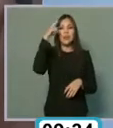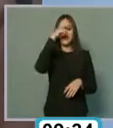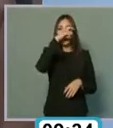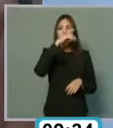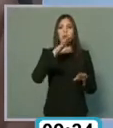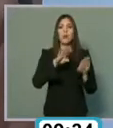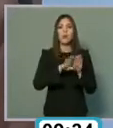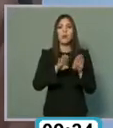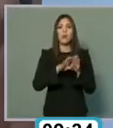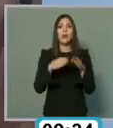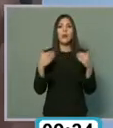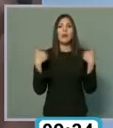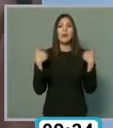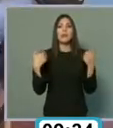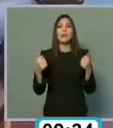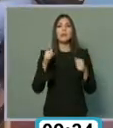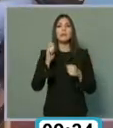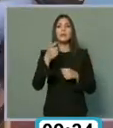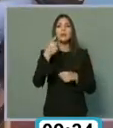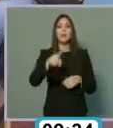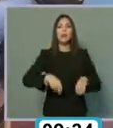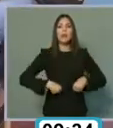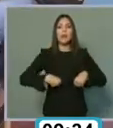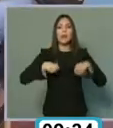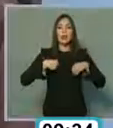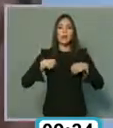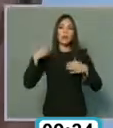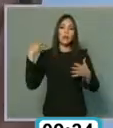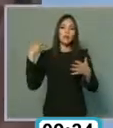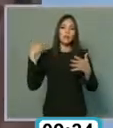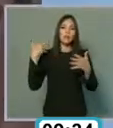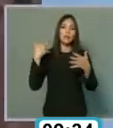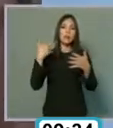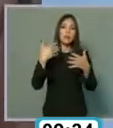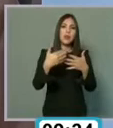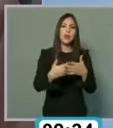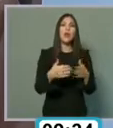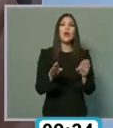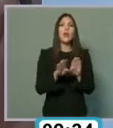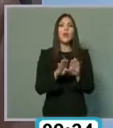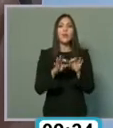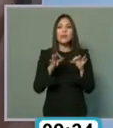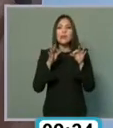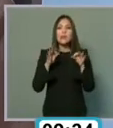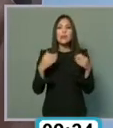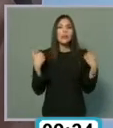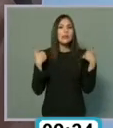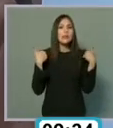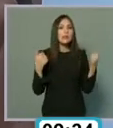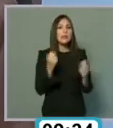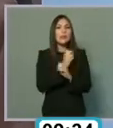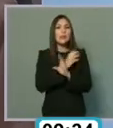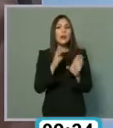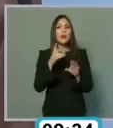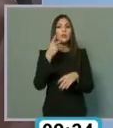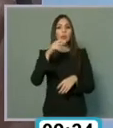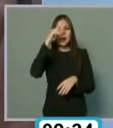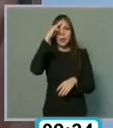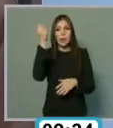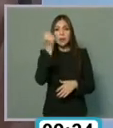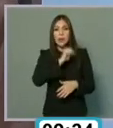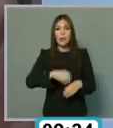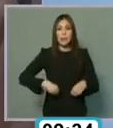sortear lo que es su transcurso en la vida. El afirmar o el tener esas habilidades para la vida le va a